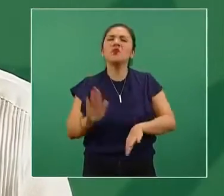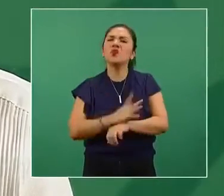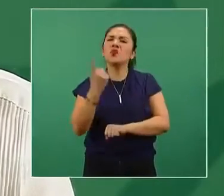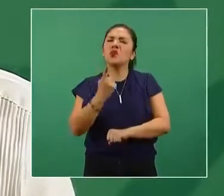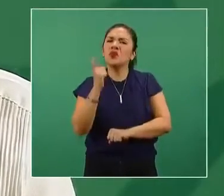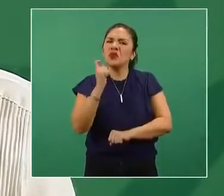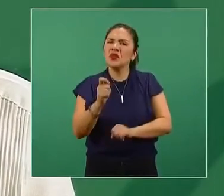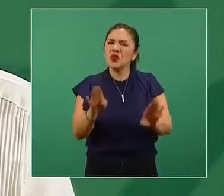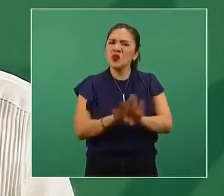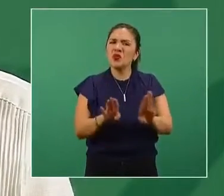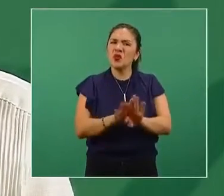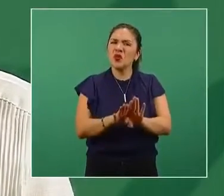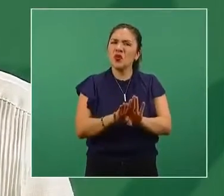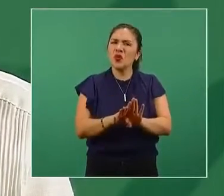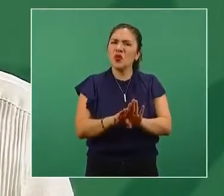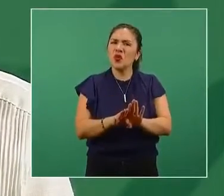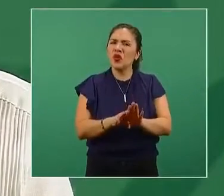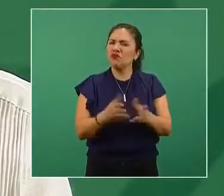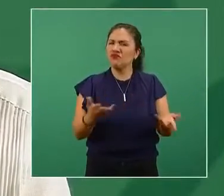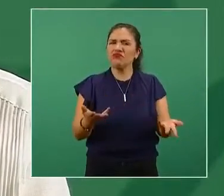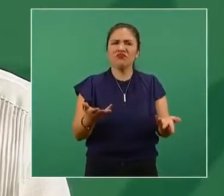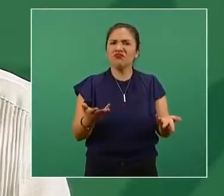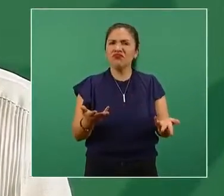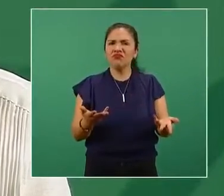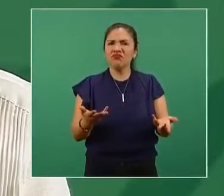lo relativamente